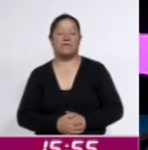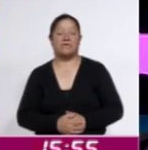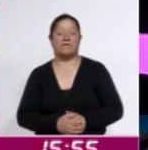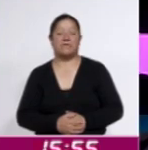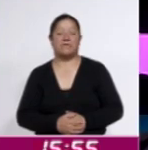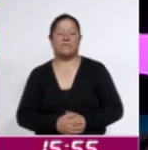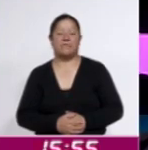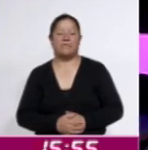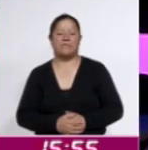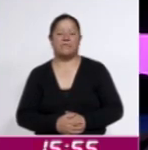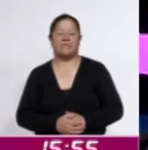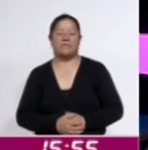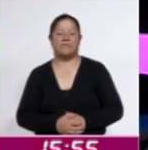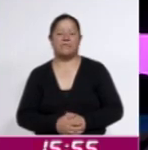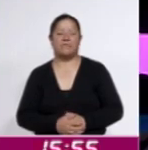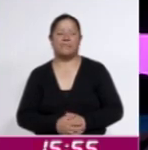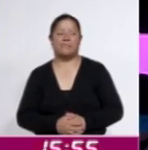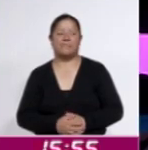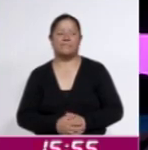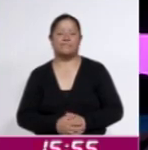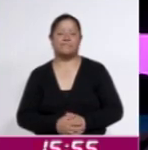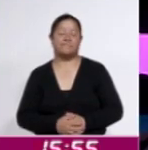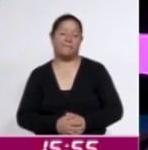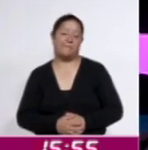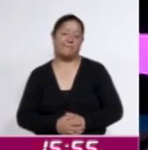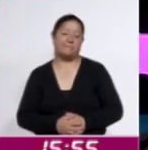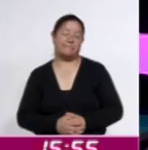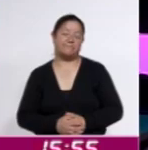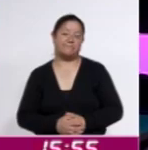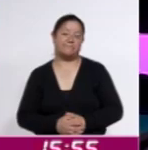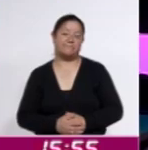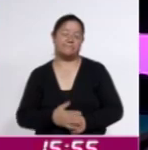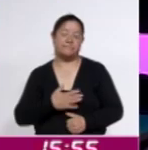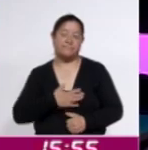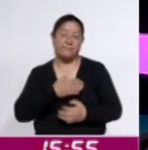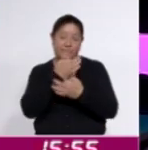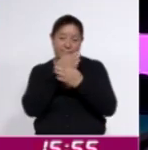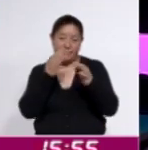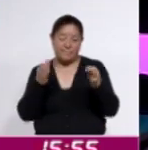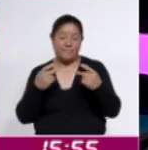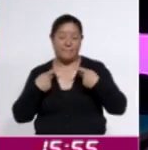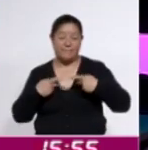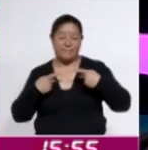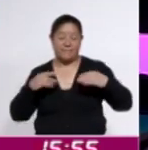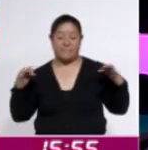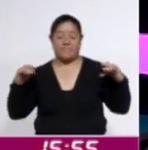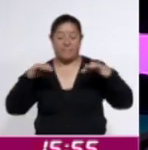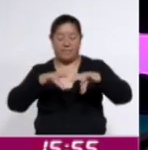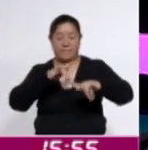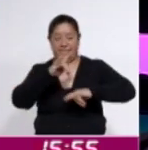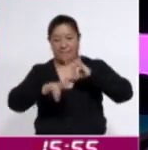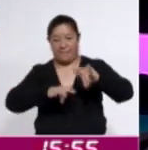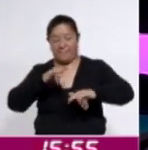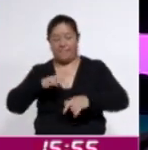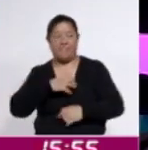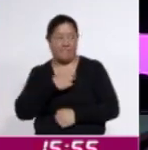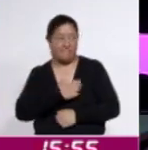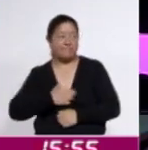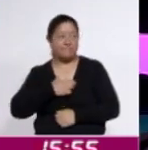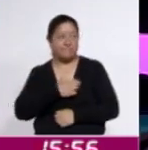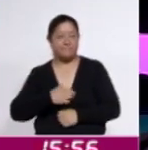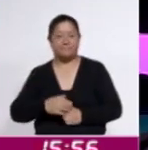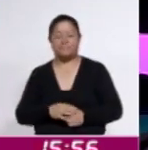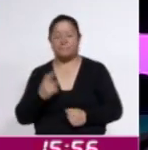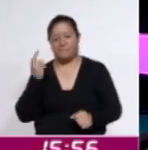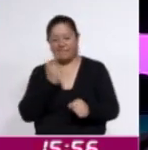Y sabe, ahora le comento que quienes asisten a la feria, pues están muy contentos porque han encontrado un